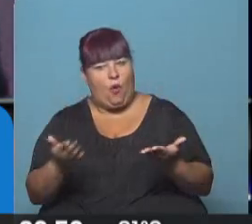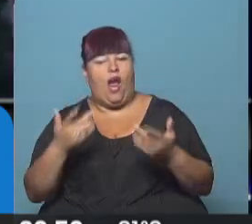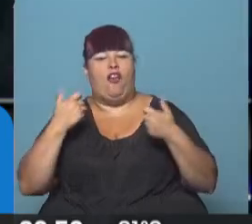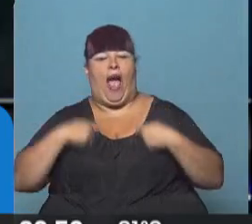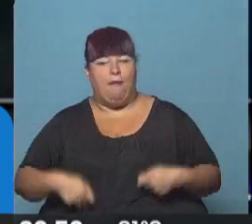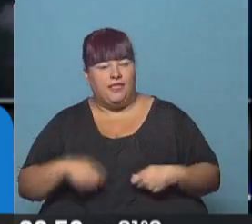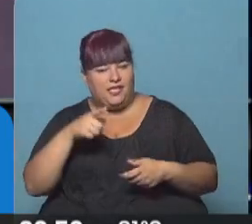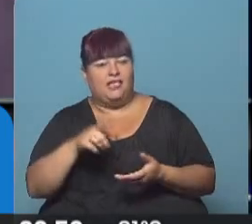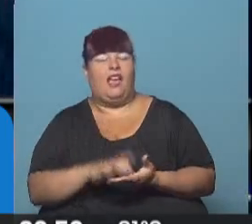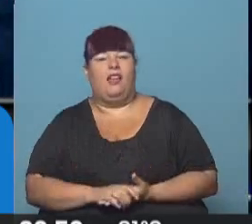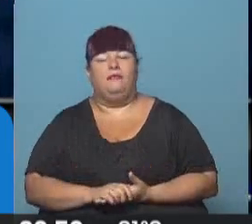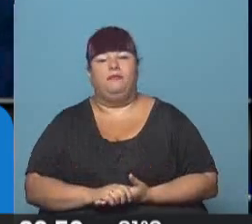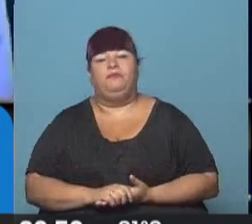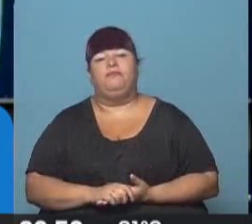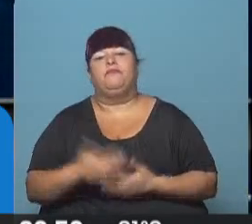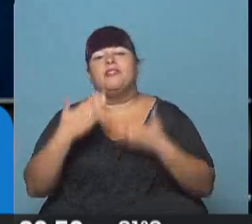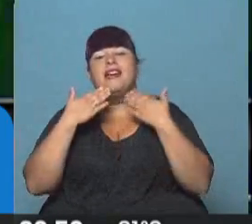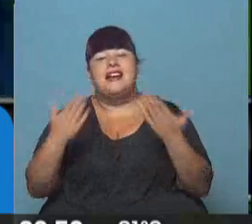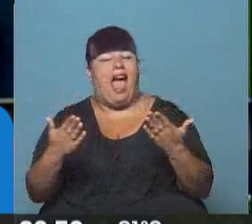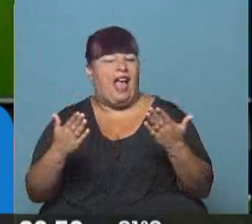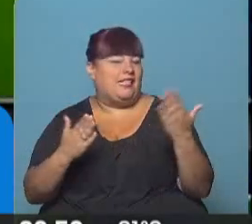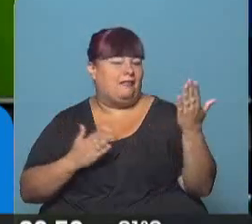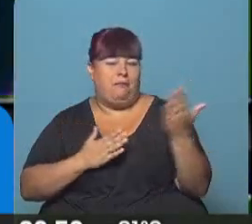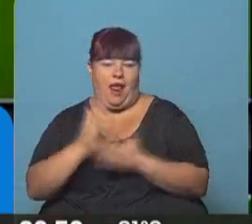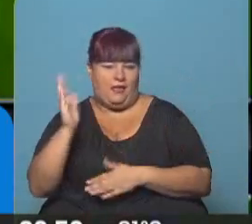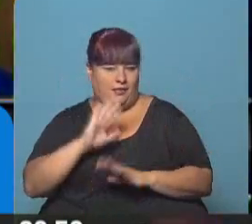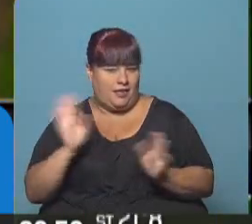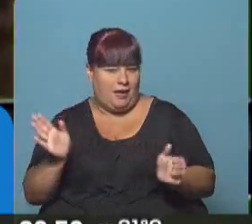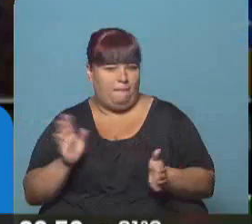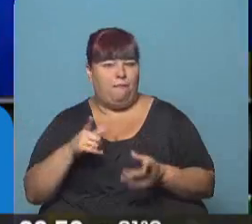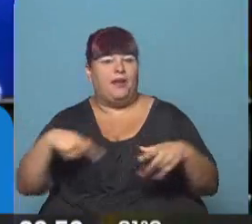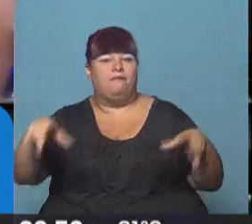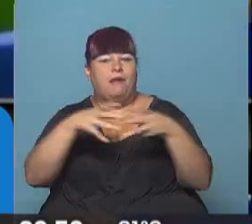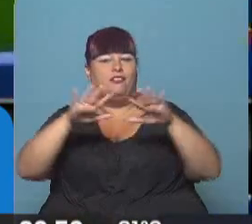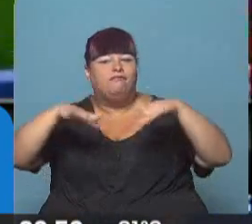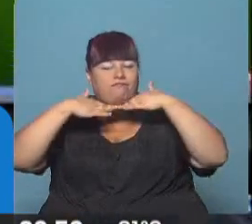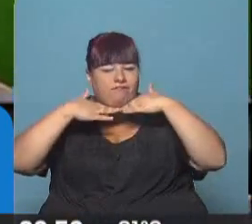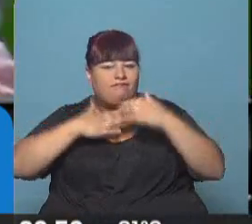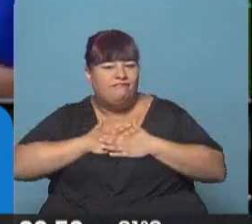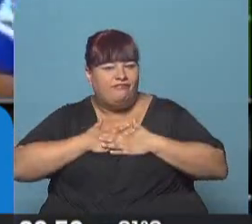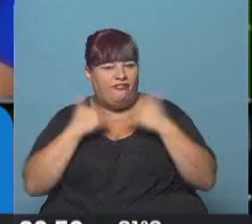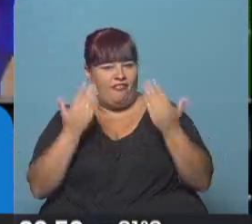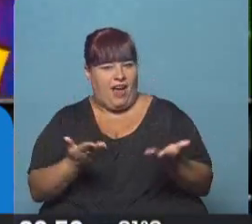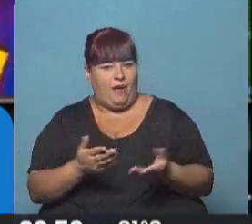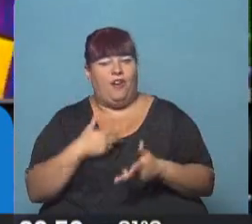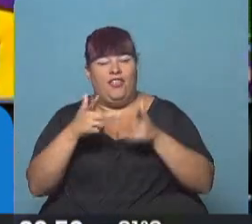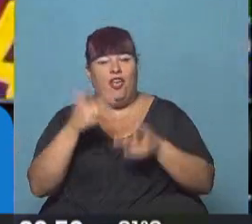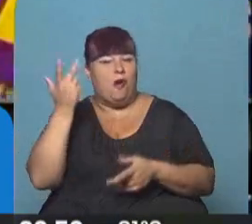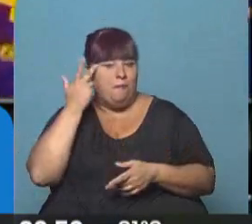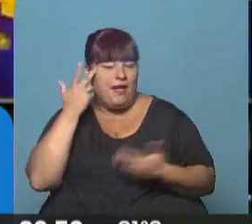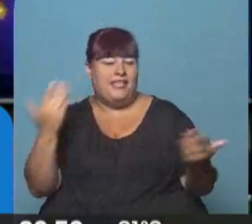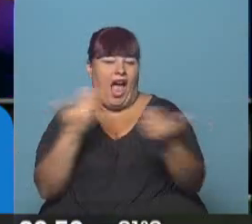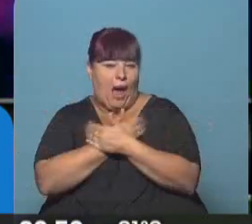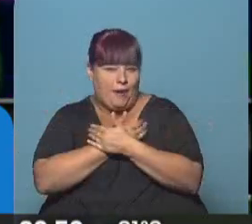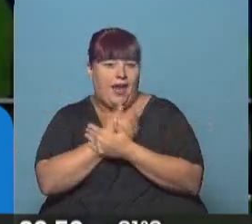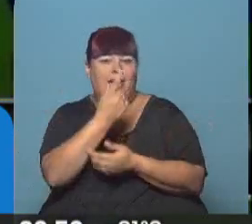camiseta y el gracias interminable de su público. Como decíamos, Messi abrazándolo